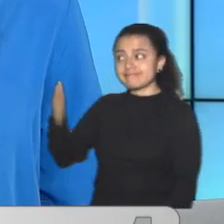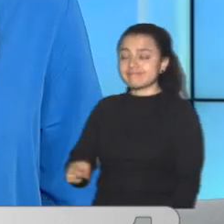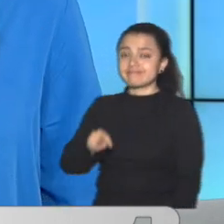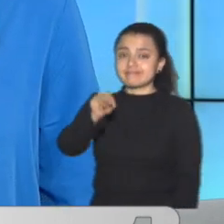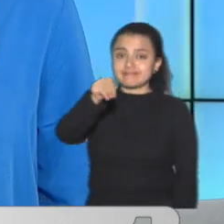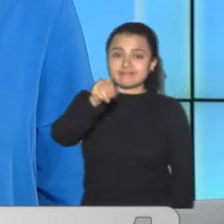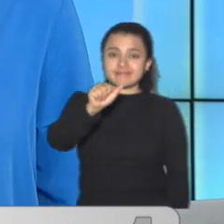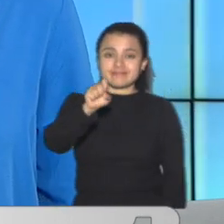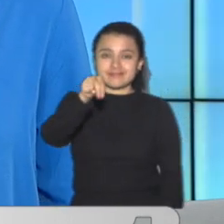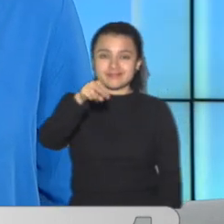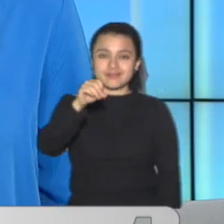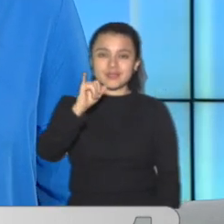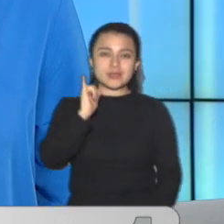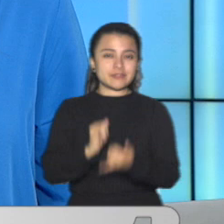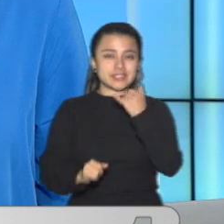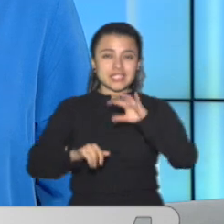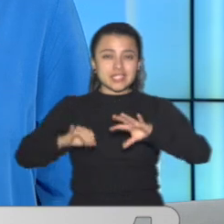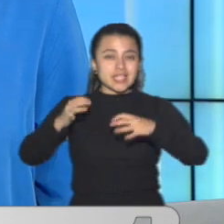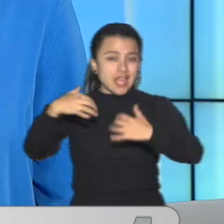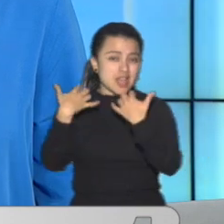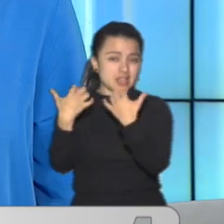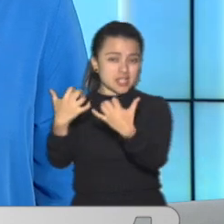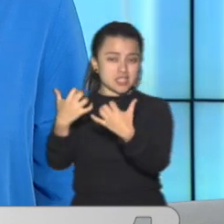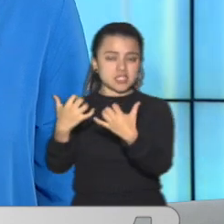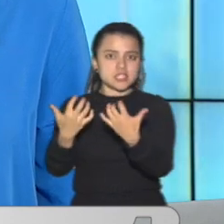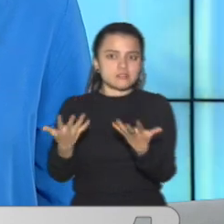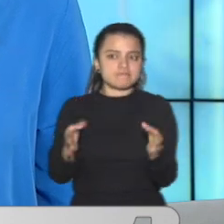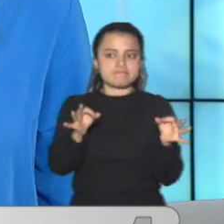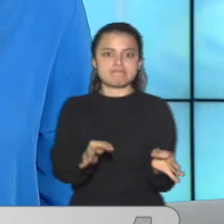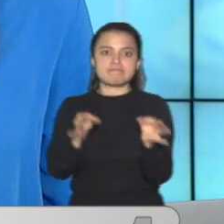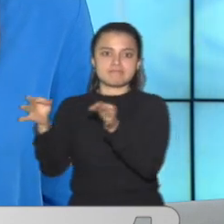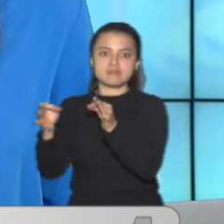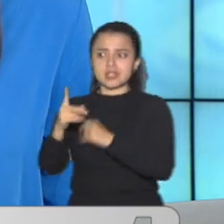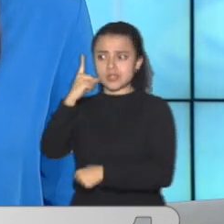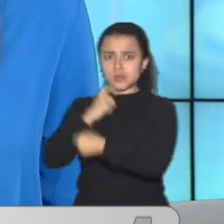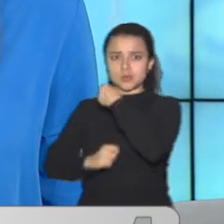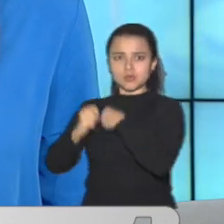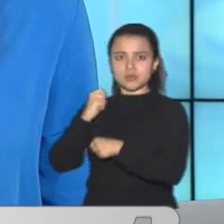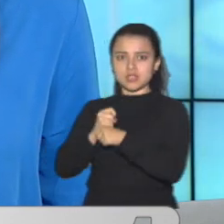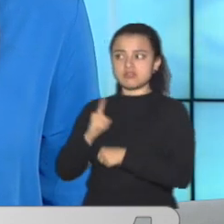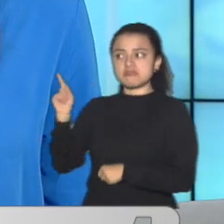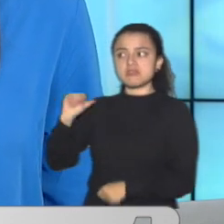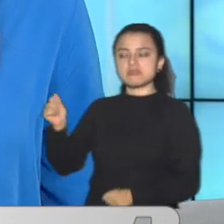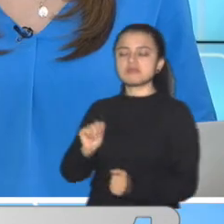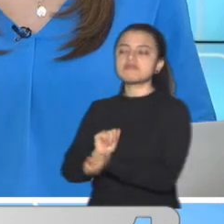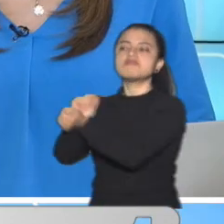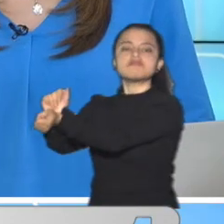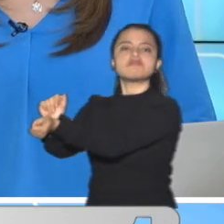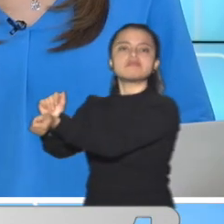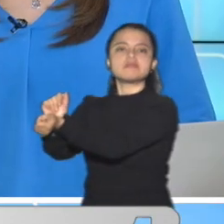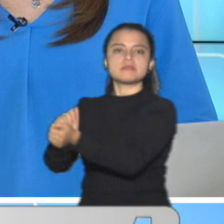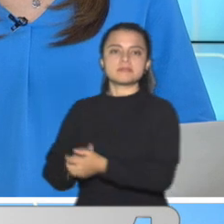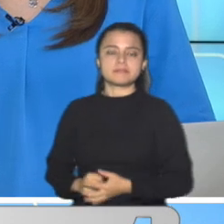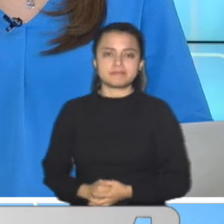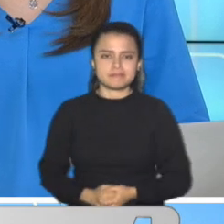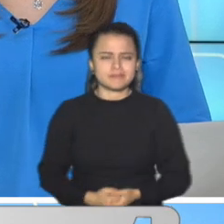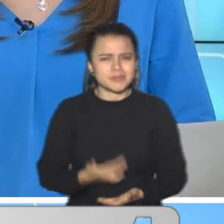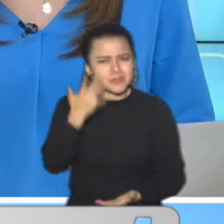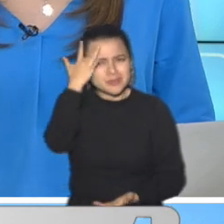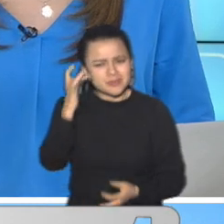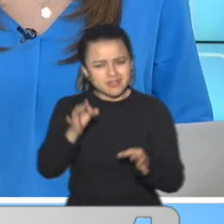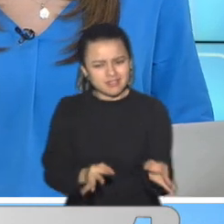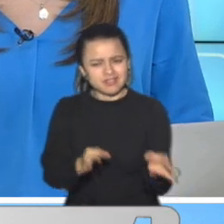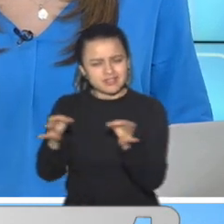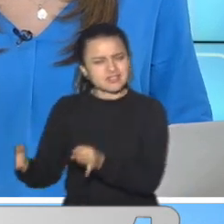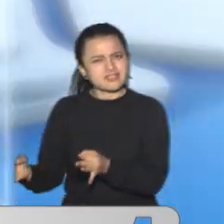niños en una escuela de medellín el 10 de julio se cumplirá un año de haberse entregado a las autoridades josé chaparro buenas tardes porque se